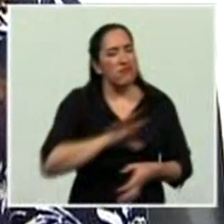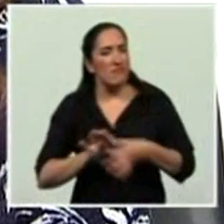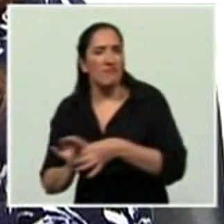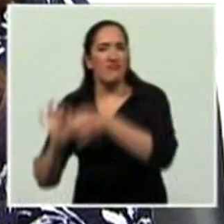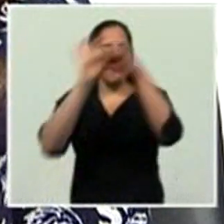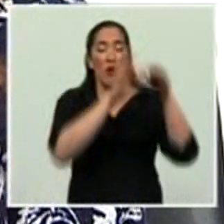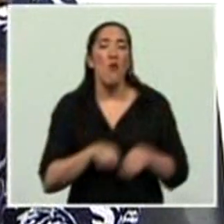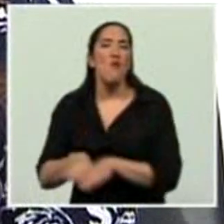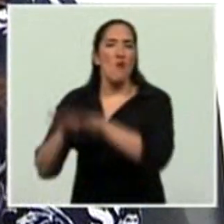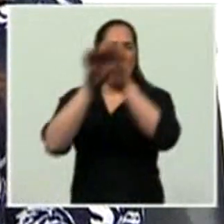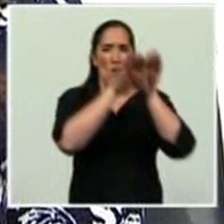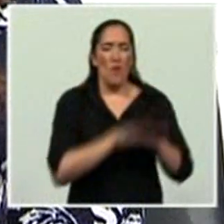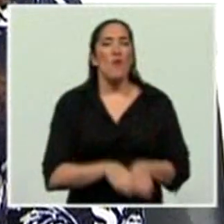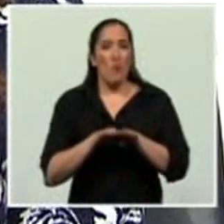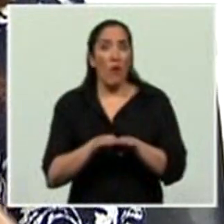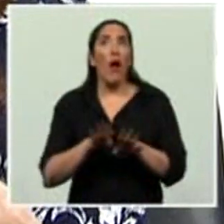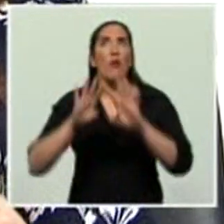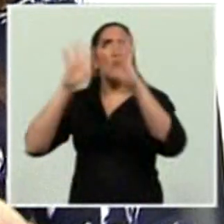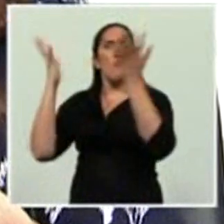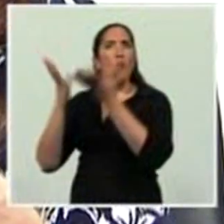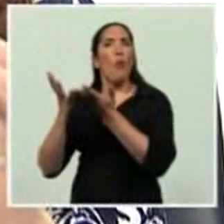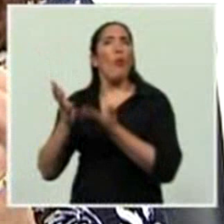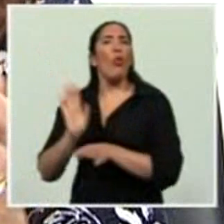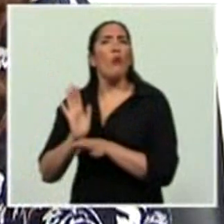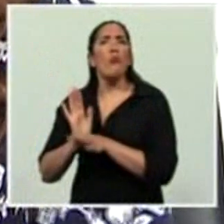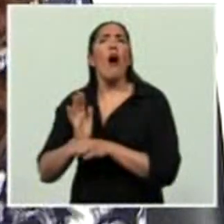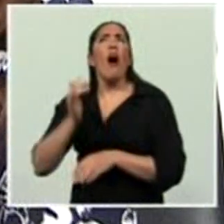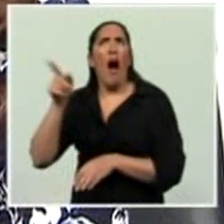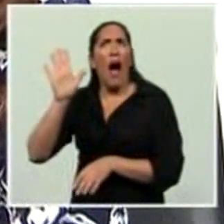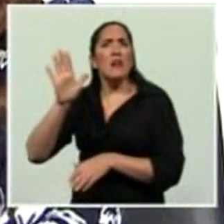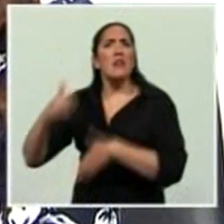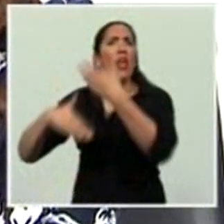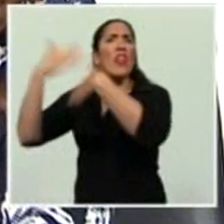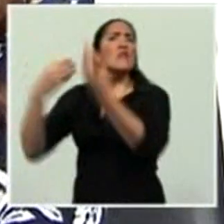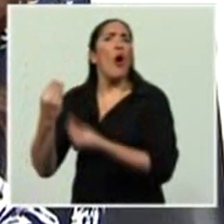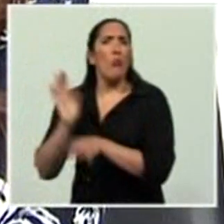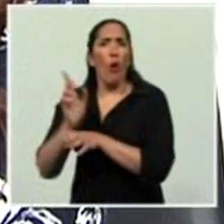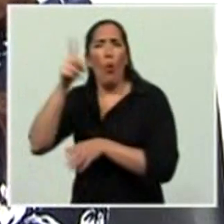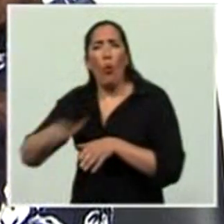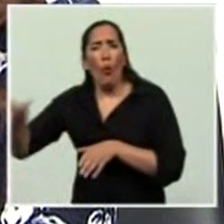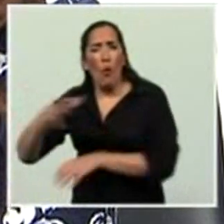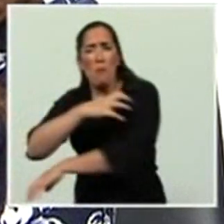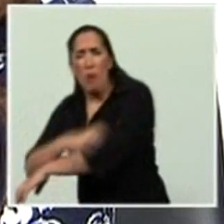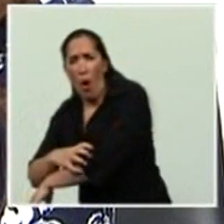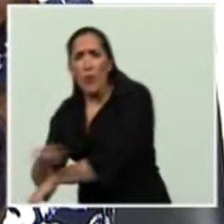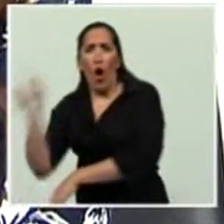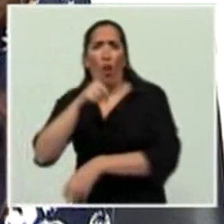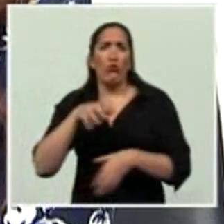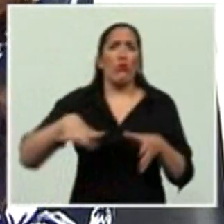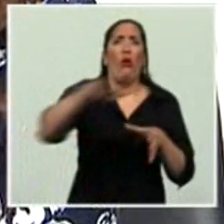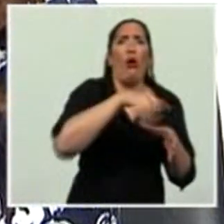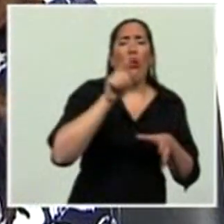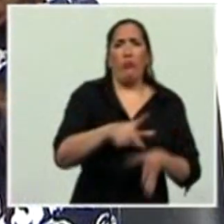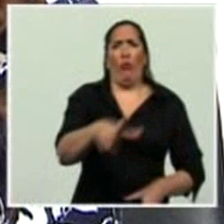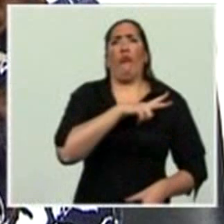país desarrollado en el mundo donde haya iones muy pobres y otras regiones con gran concentración de riqueza